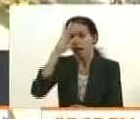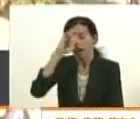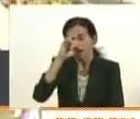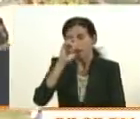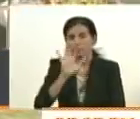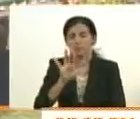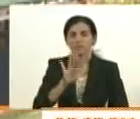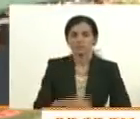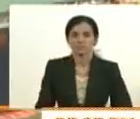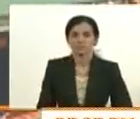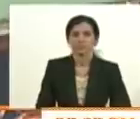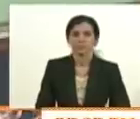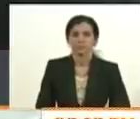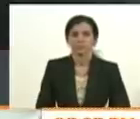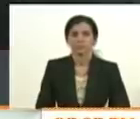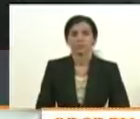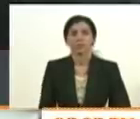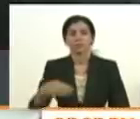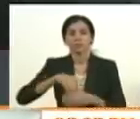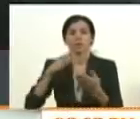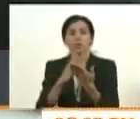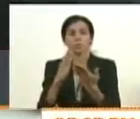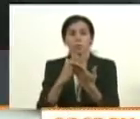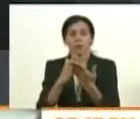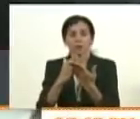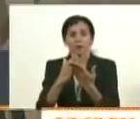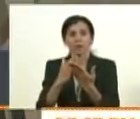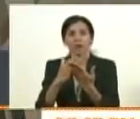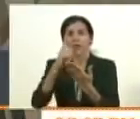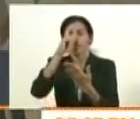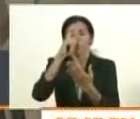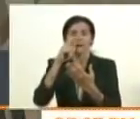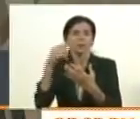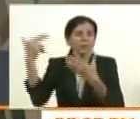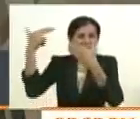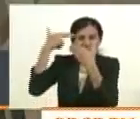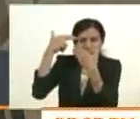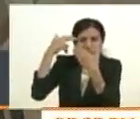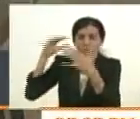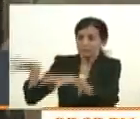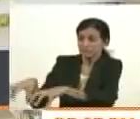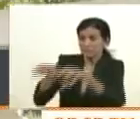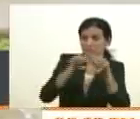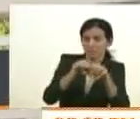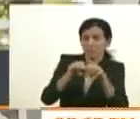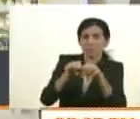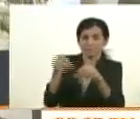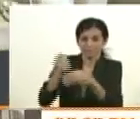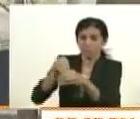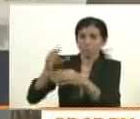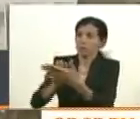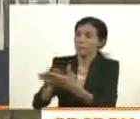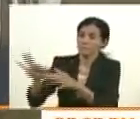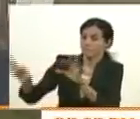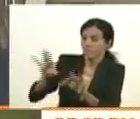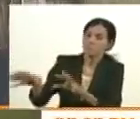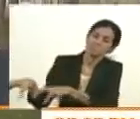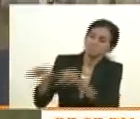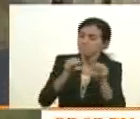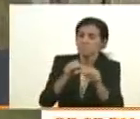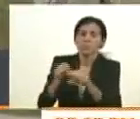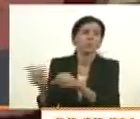de secuestros en sus propias escuelas, donde se los llevan, reclutan y preparan para participar en las